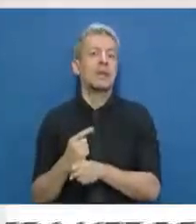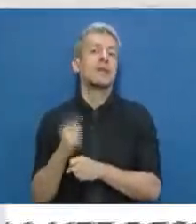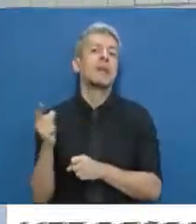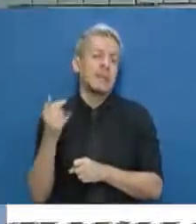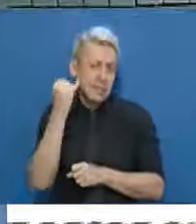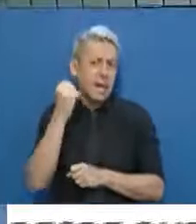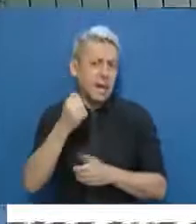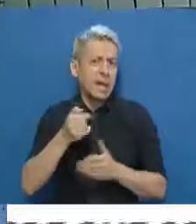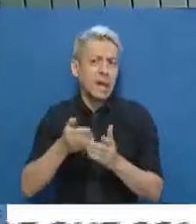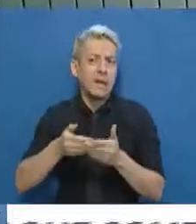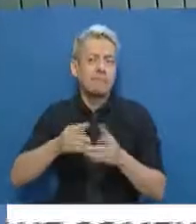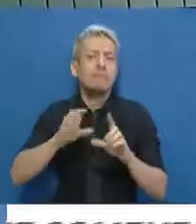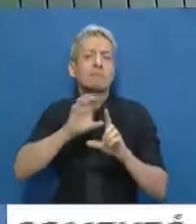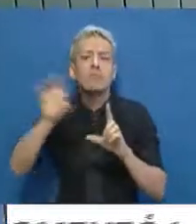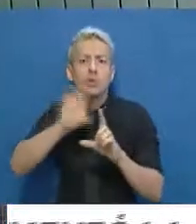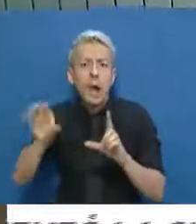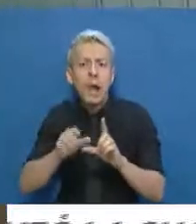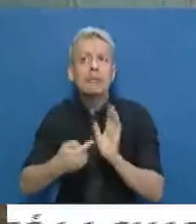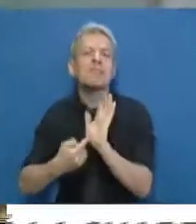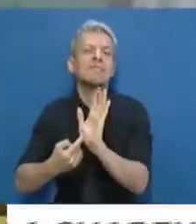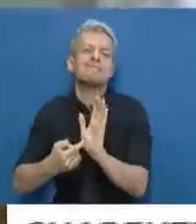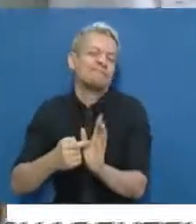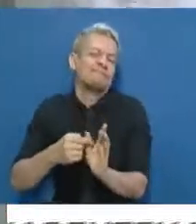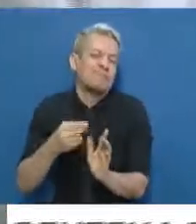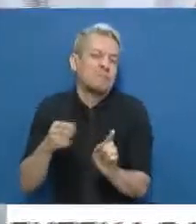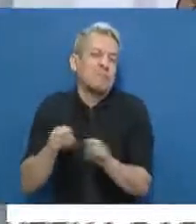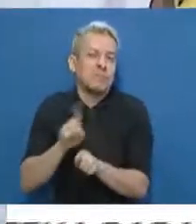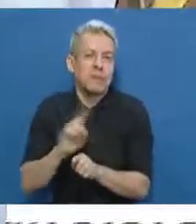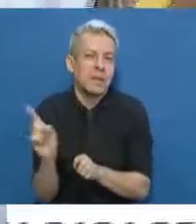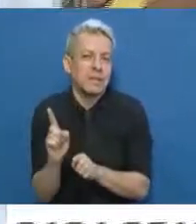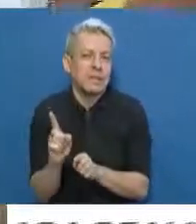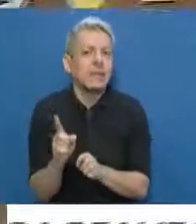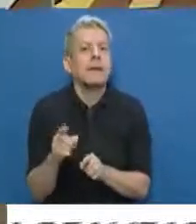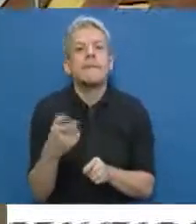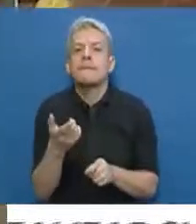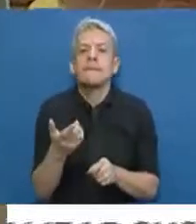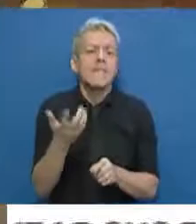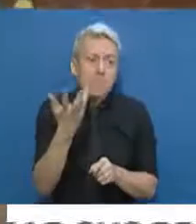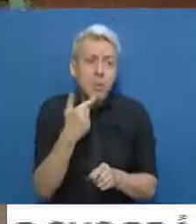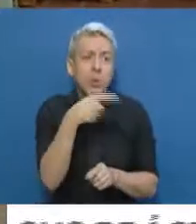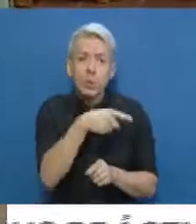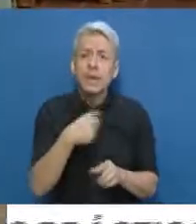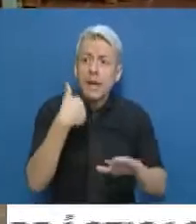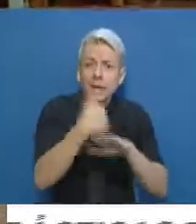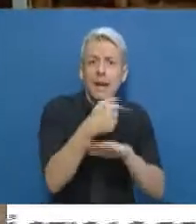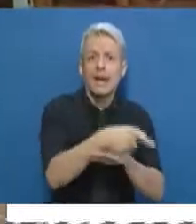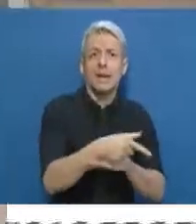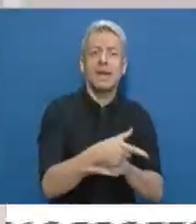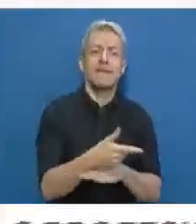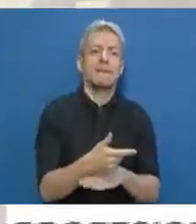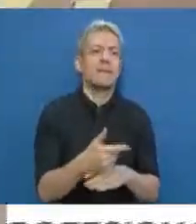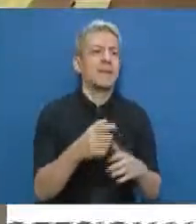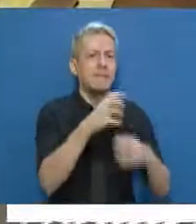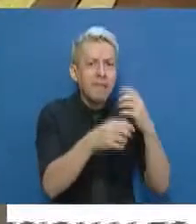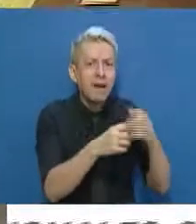mismo. Porque quisimos, porque nos llamaron y siempre quisimos volver de vuelta. Nos gusta estar acá y nos gusta trabajar en la